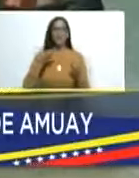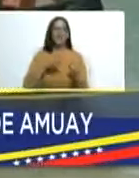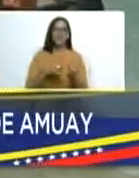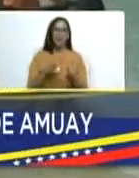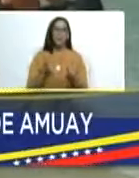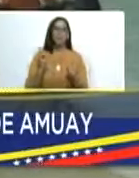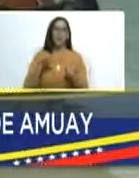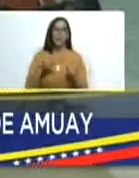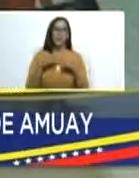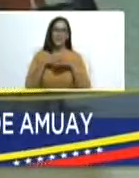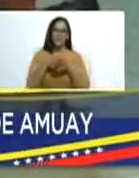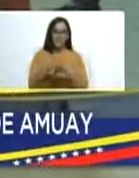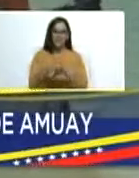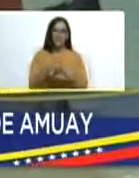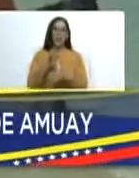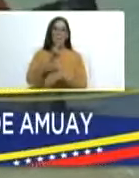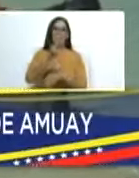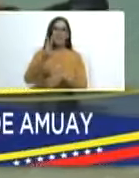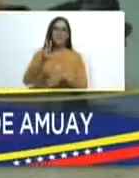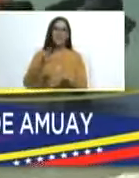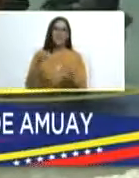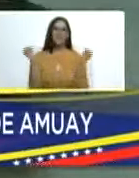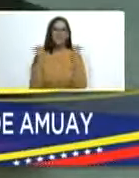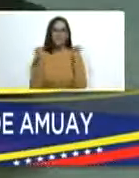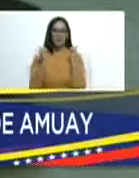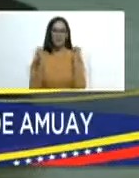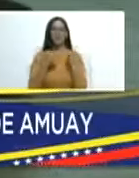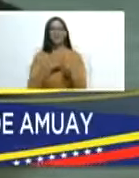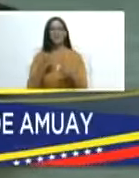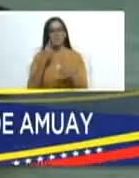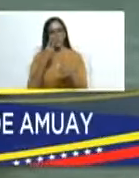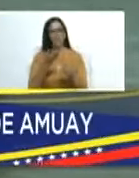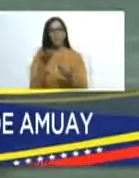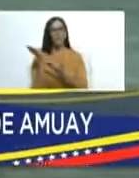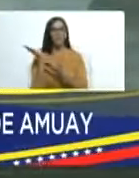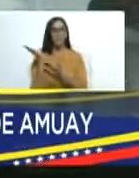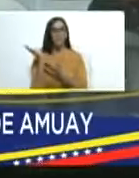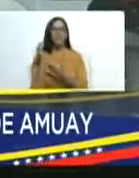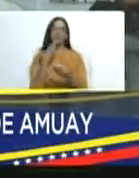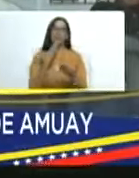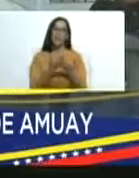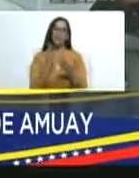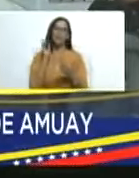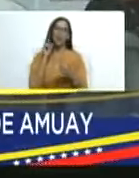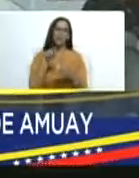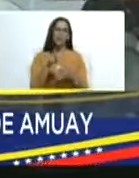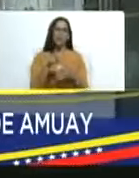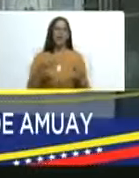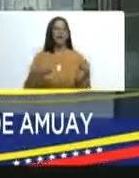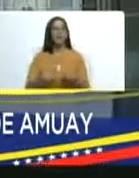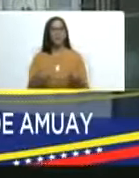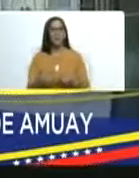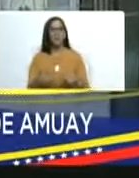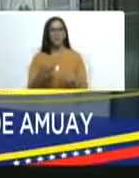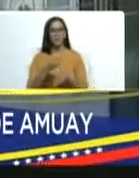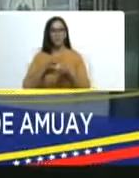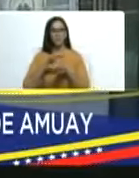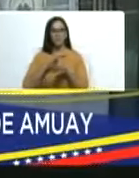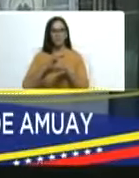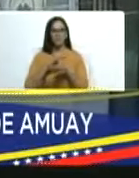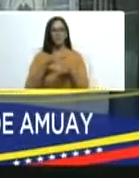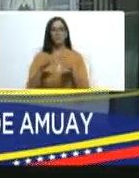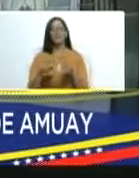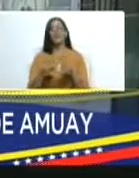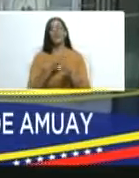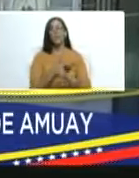también integrando 23 freezer que yo quisiera, presidente, mostrarle, gracias a usted, al esfuerzo del Ministerio del Poder Popular para